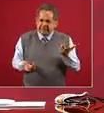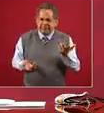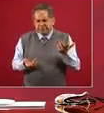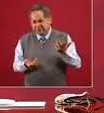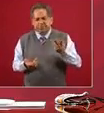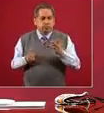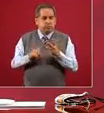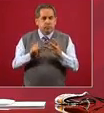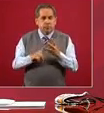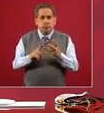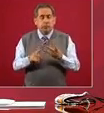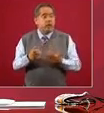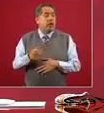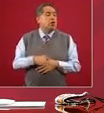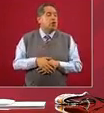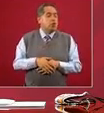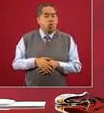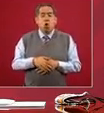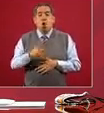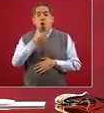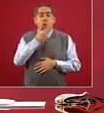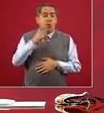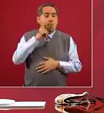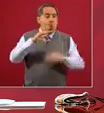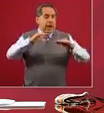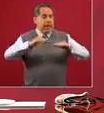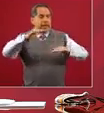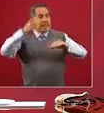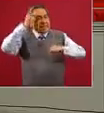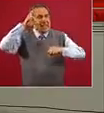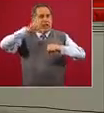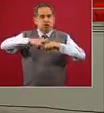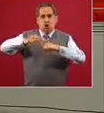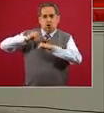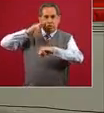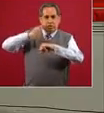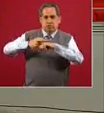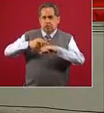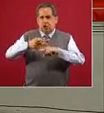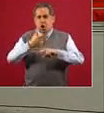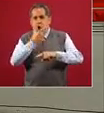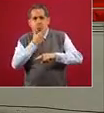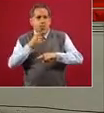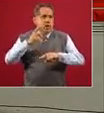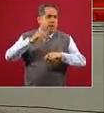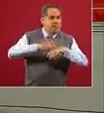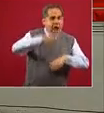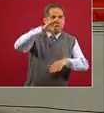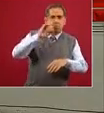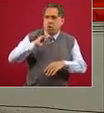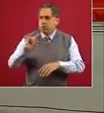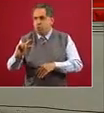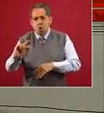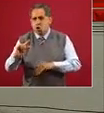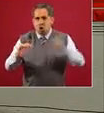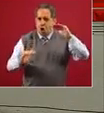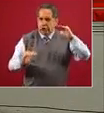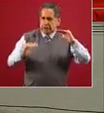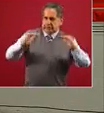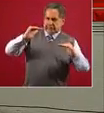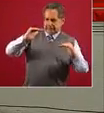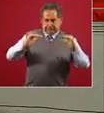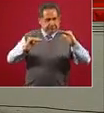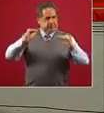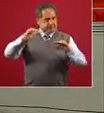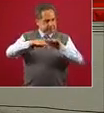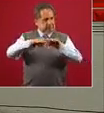la proporcionalidad de género en las directivas sindicales, es decir, promover a través de